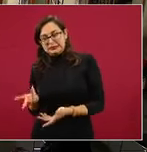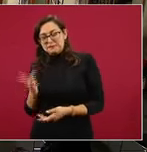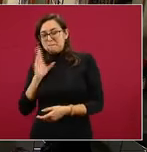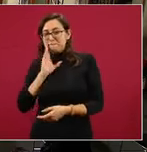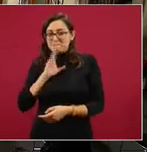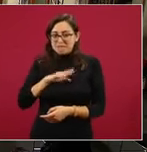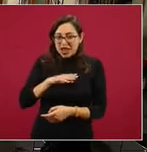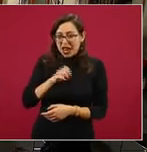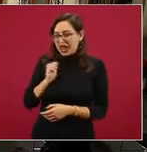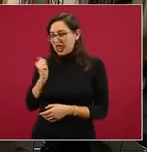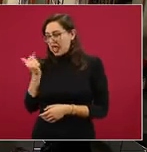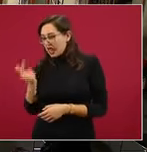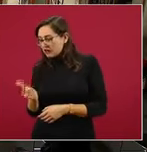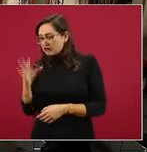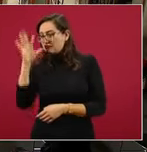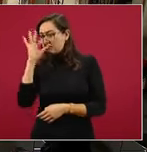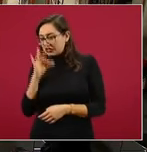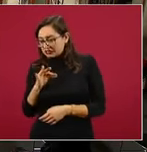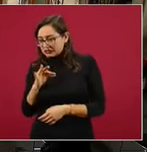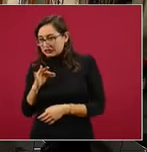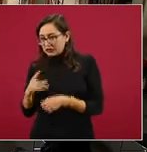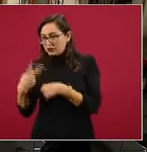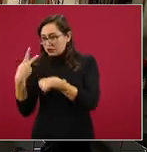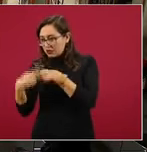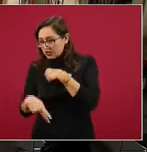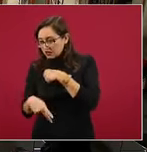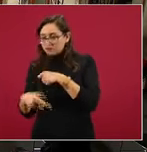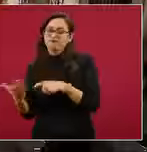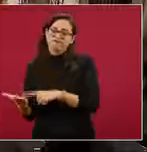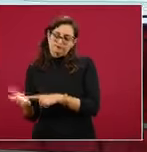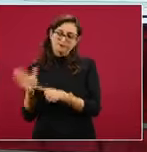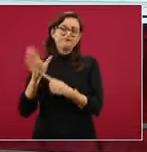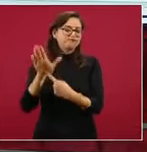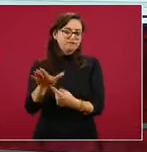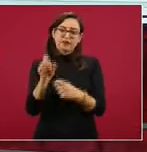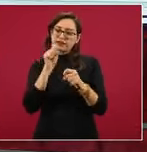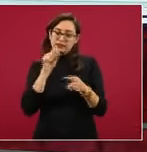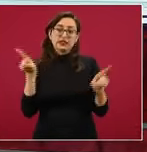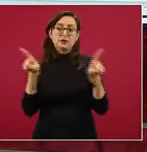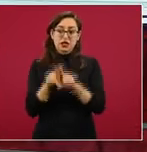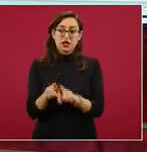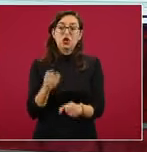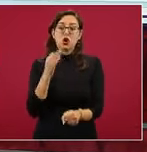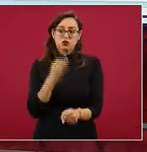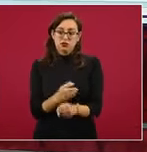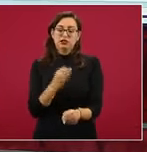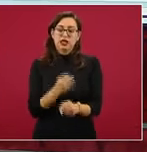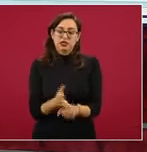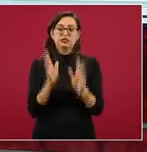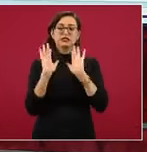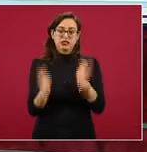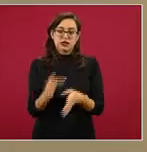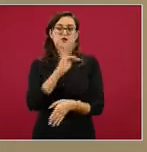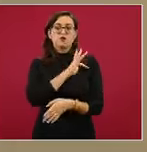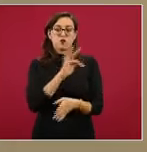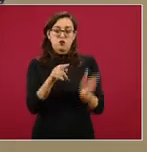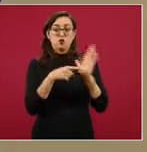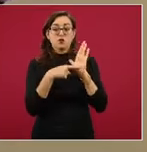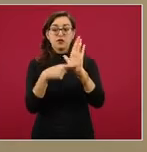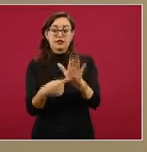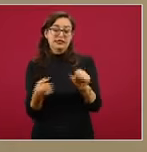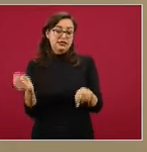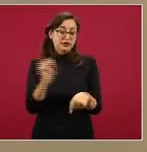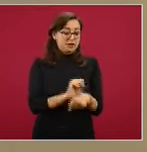una alerta que emitir, vamos a emitir la alerta. Aquí está la alerta detectada. Un incremento entre la